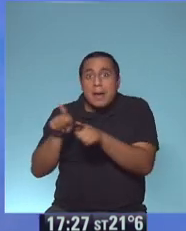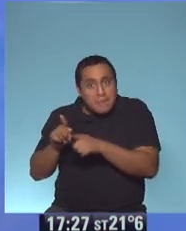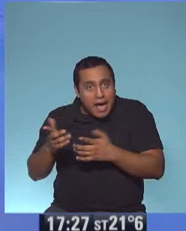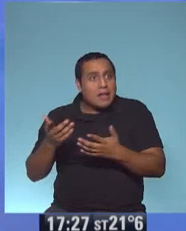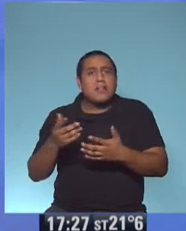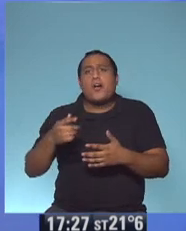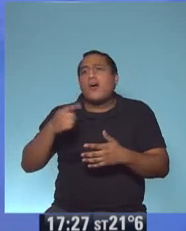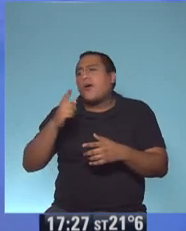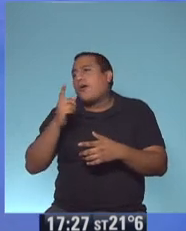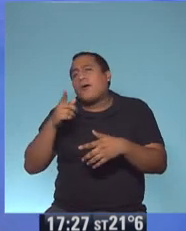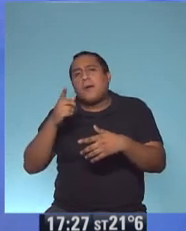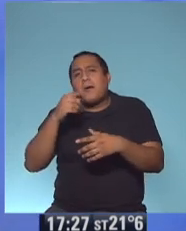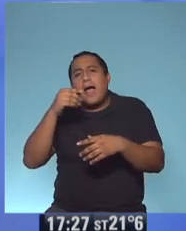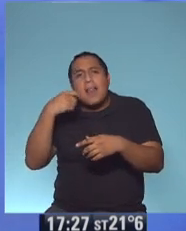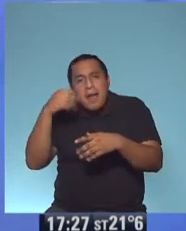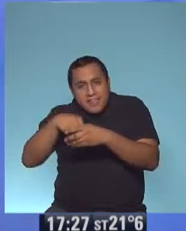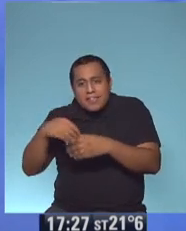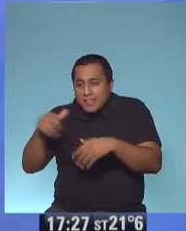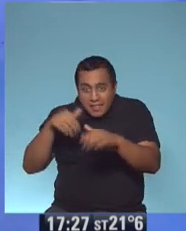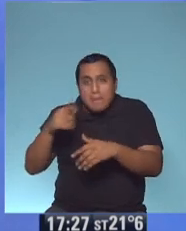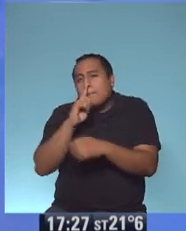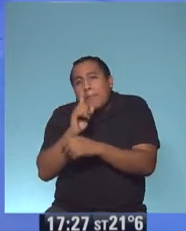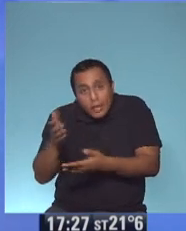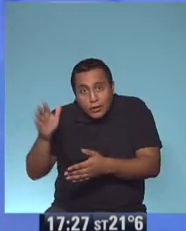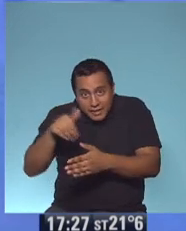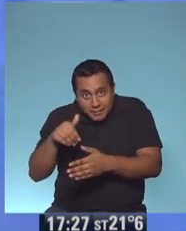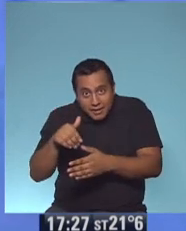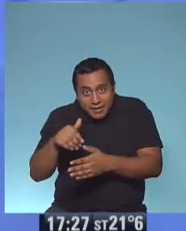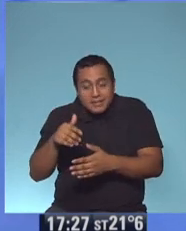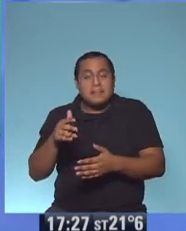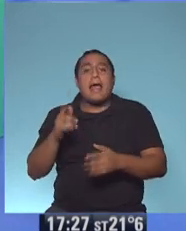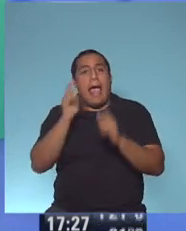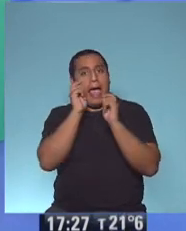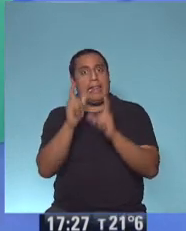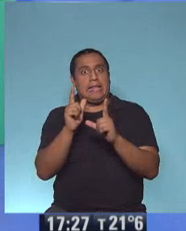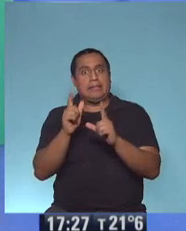a tu mascota? ¿Sí? ¿Está ahí el perrito? Bien, atentos.